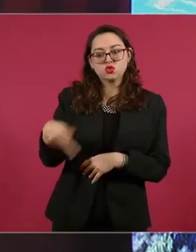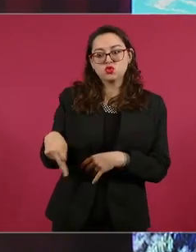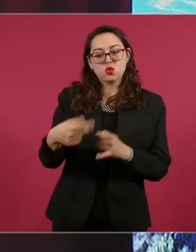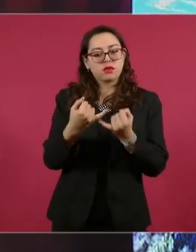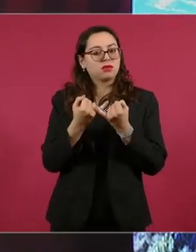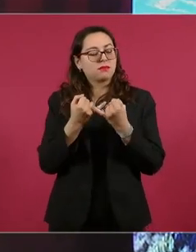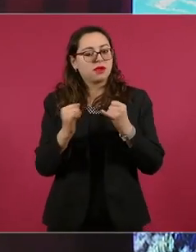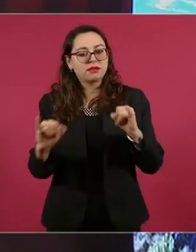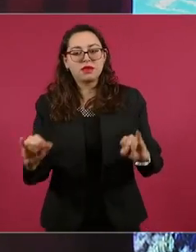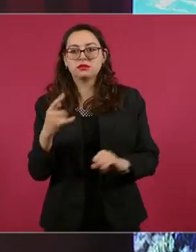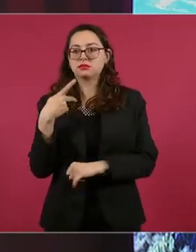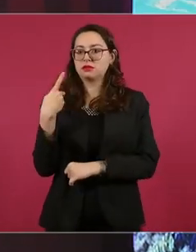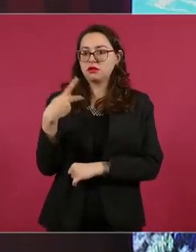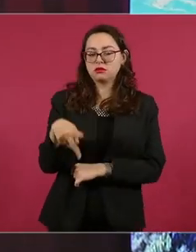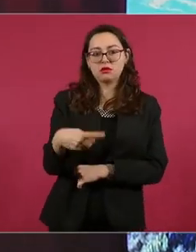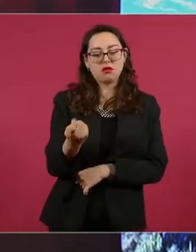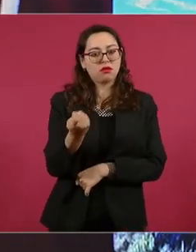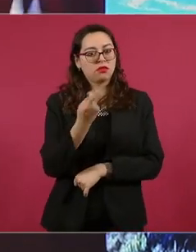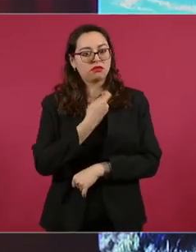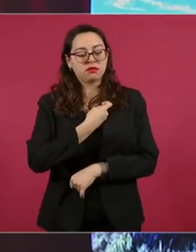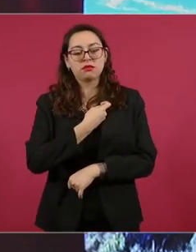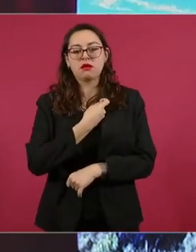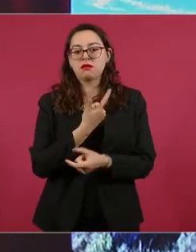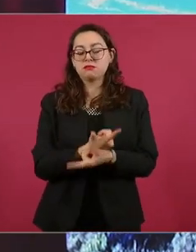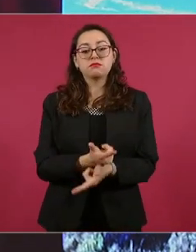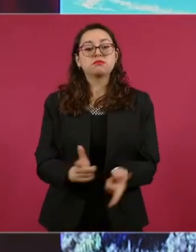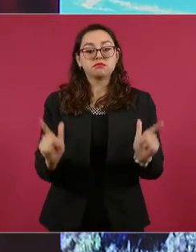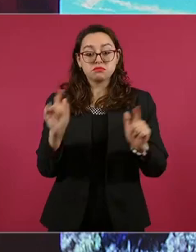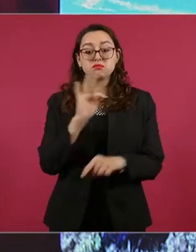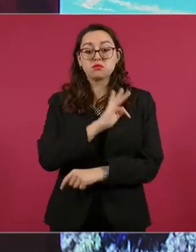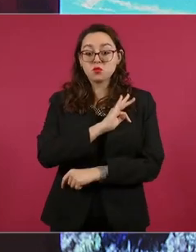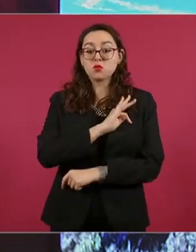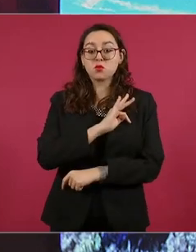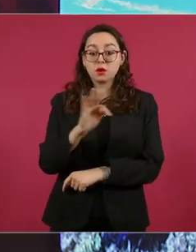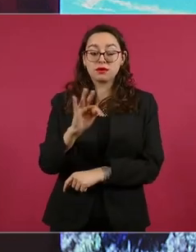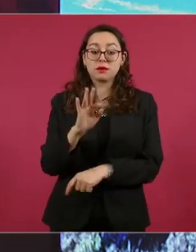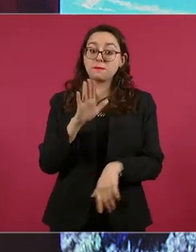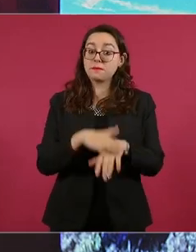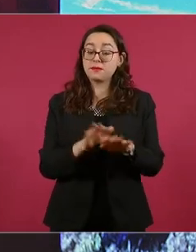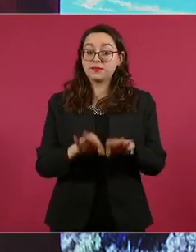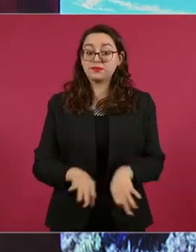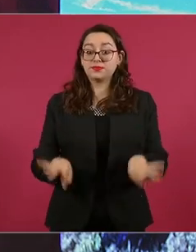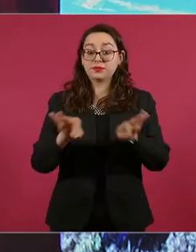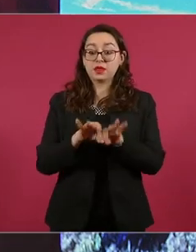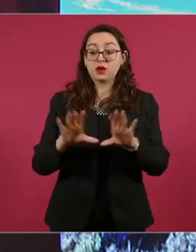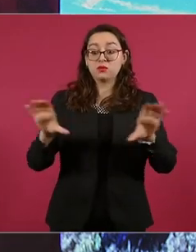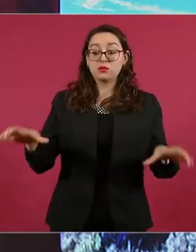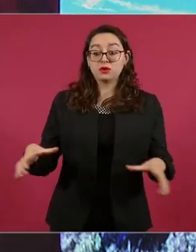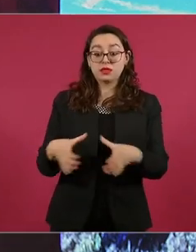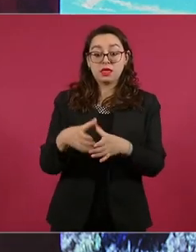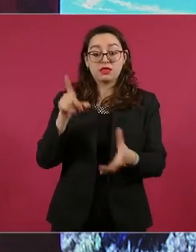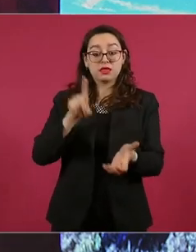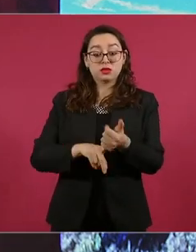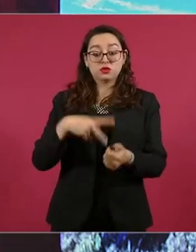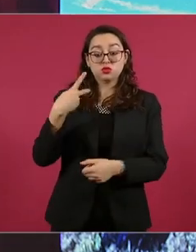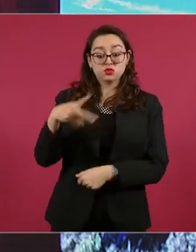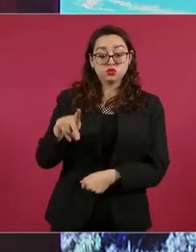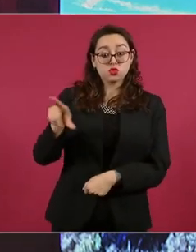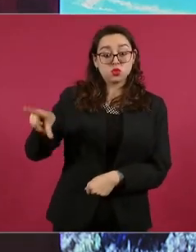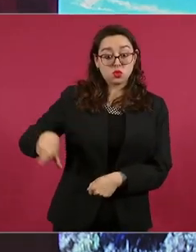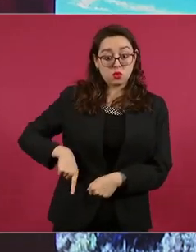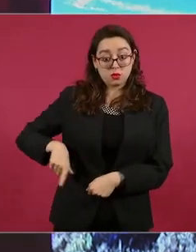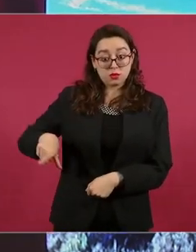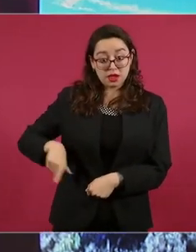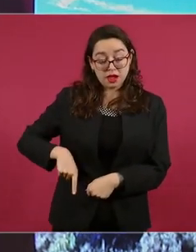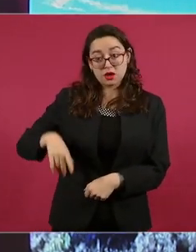autonomía, particularmente en cuanto al fortalecimiento de sus formas de gobierno, la jurisdicción indígena, el